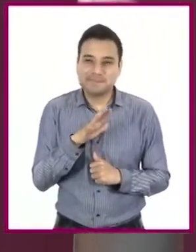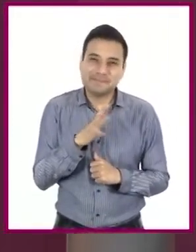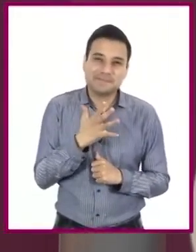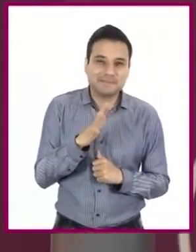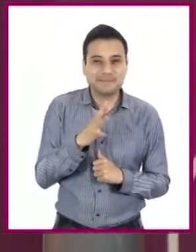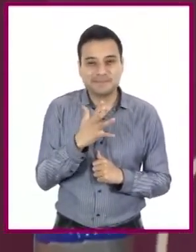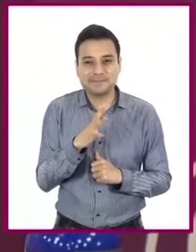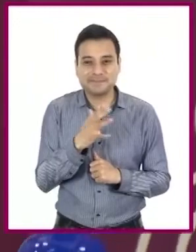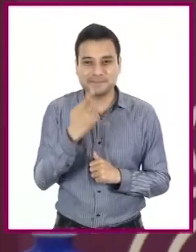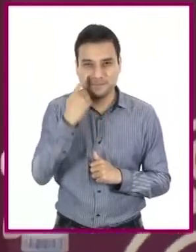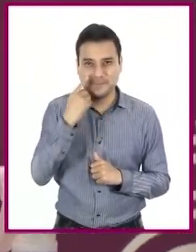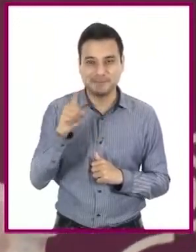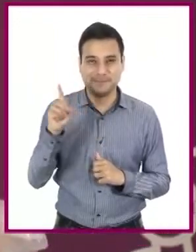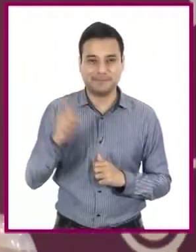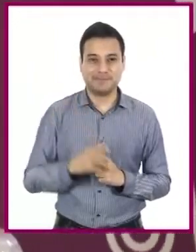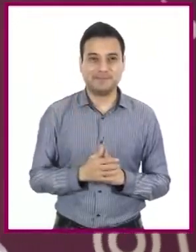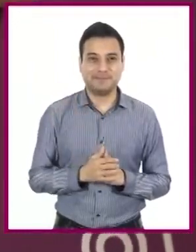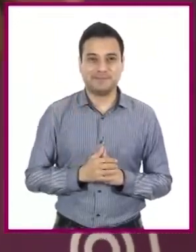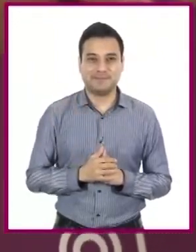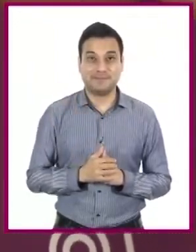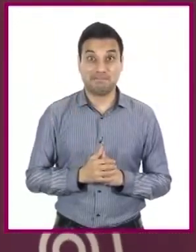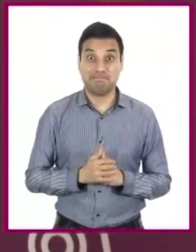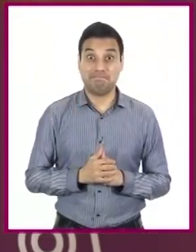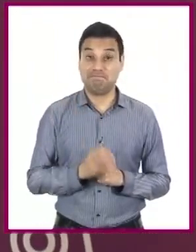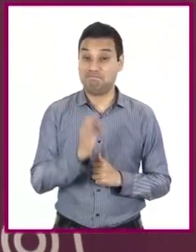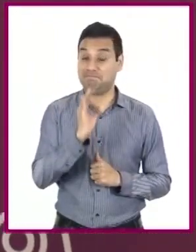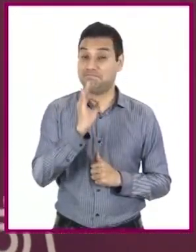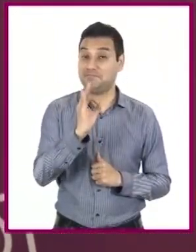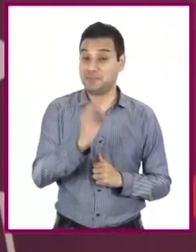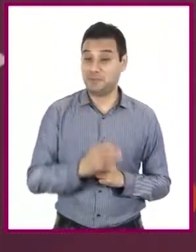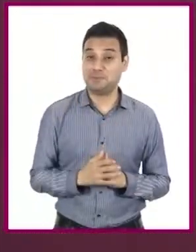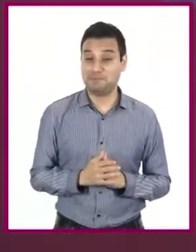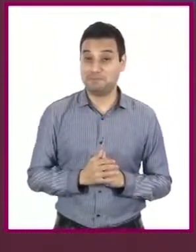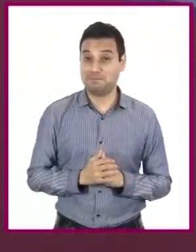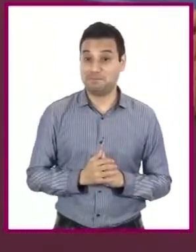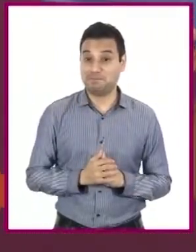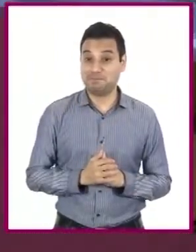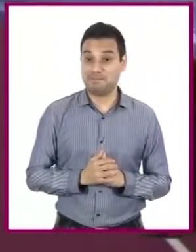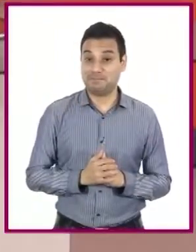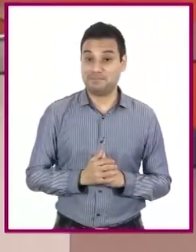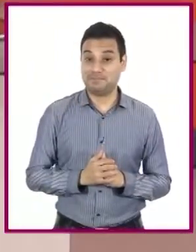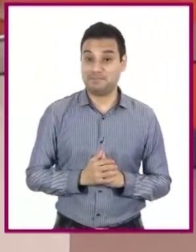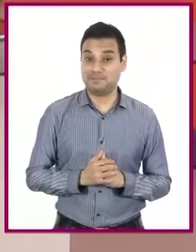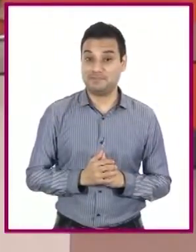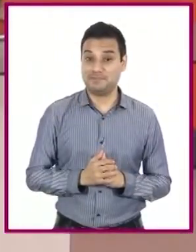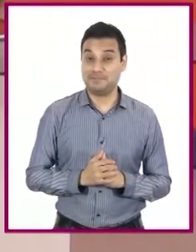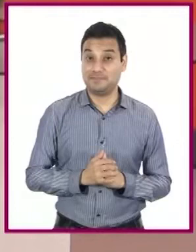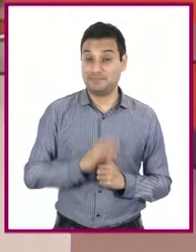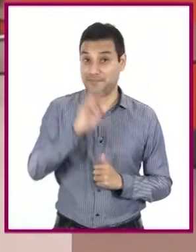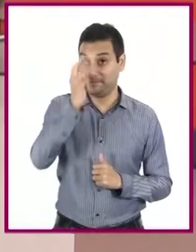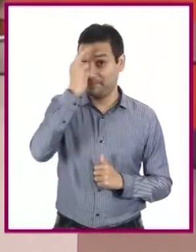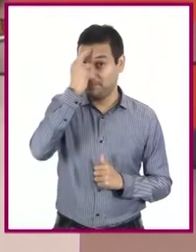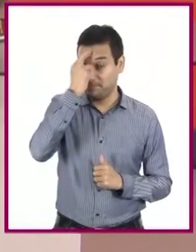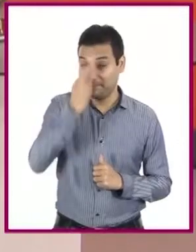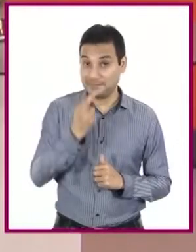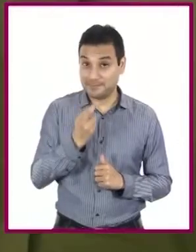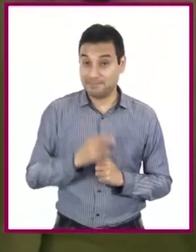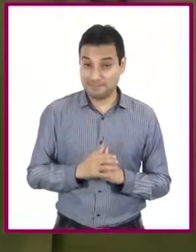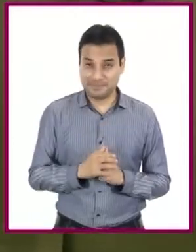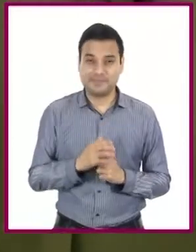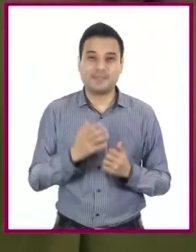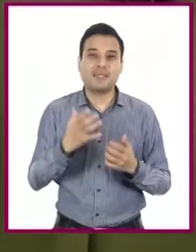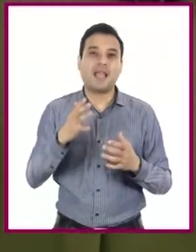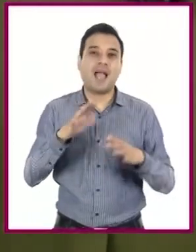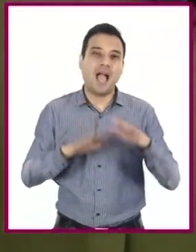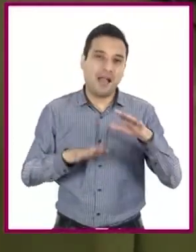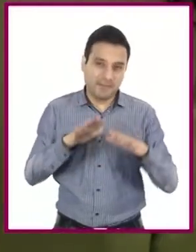Mira. Oh, perfecto. Bueno, recordemos que a veces los materiales pueden funcionar